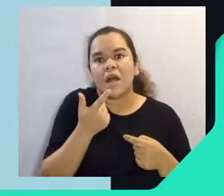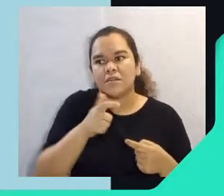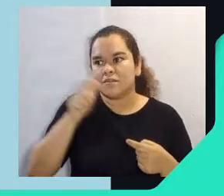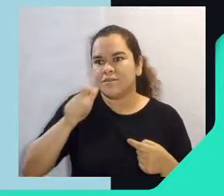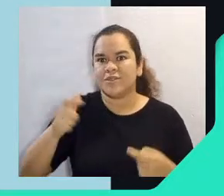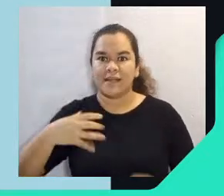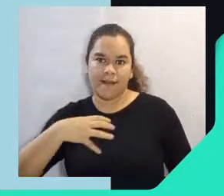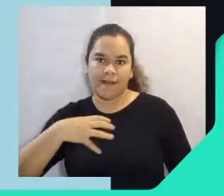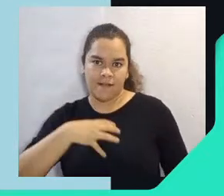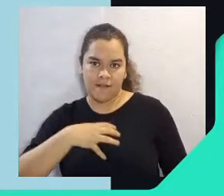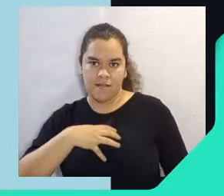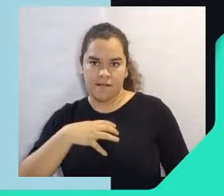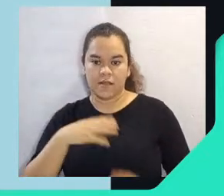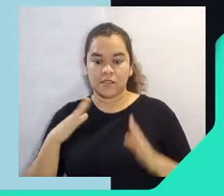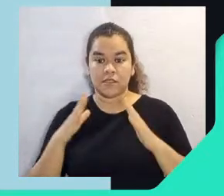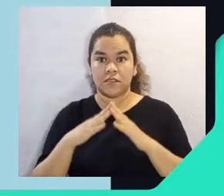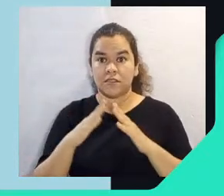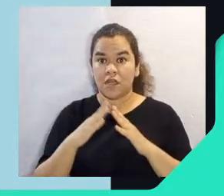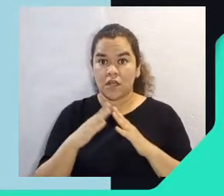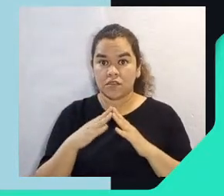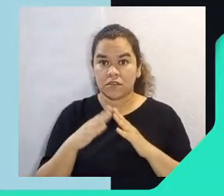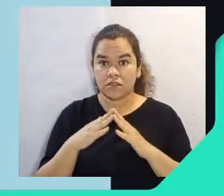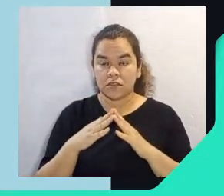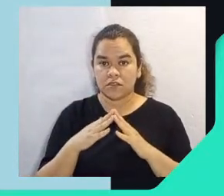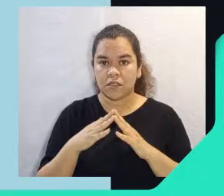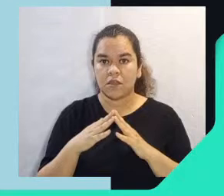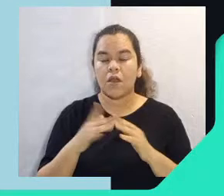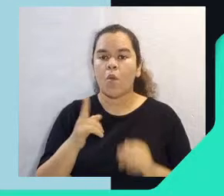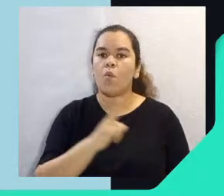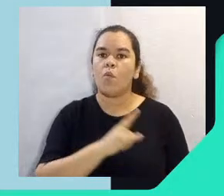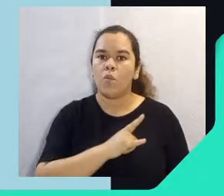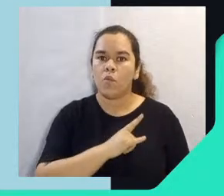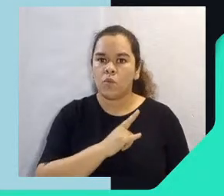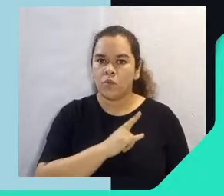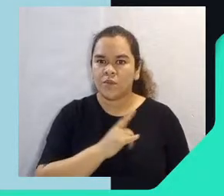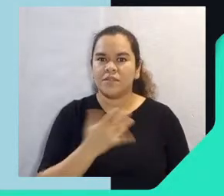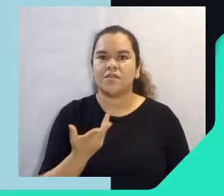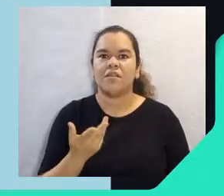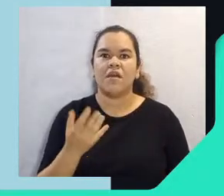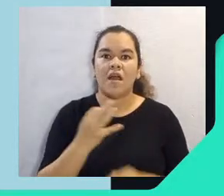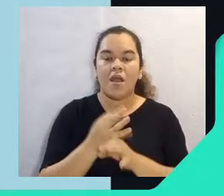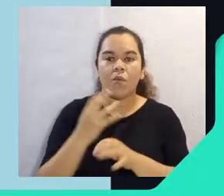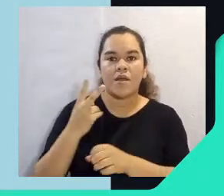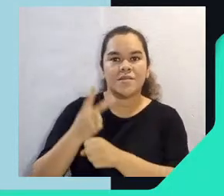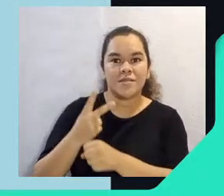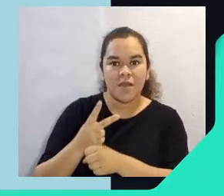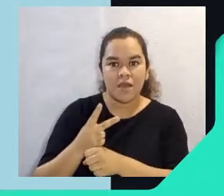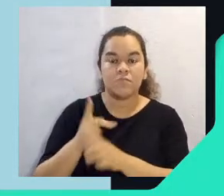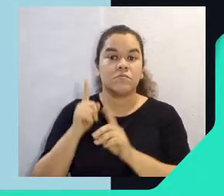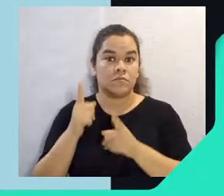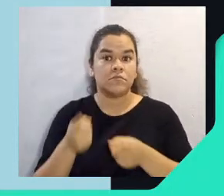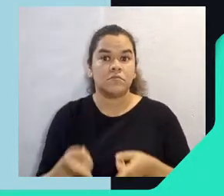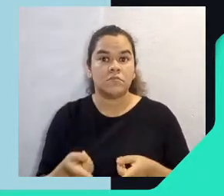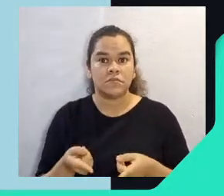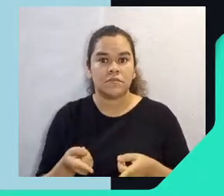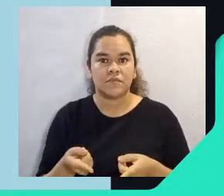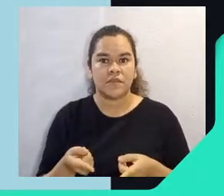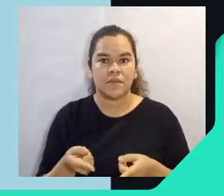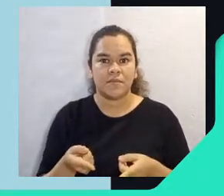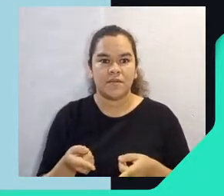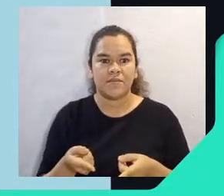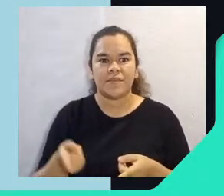clases, en muchos casos, en la universidad, en las secundarias, han permitido